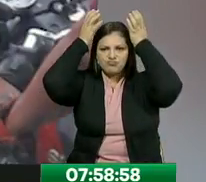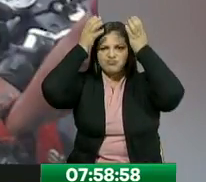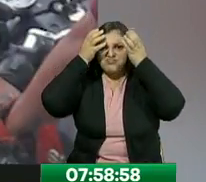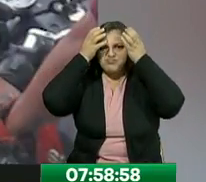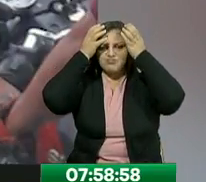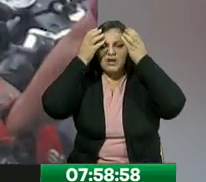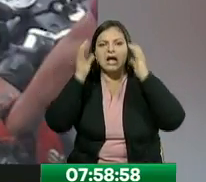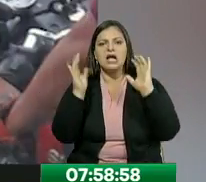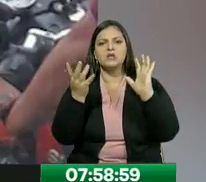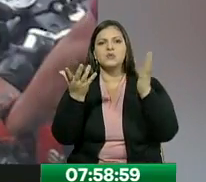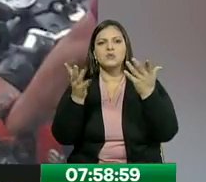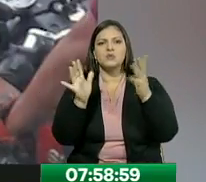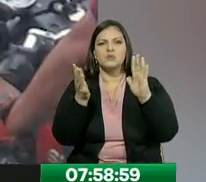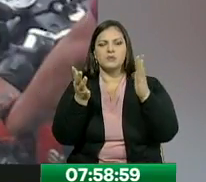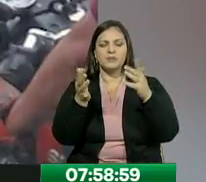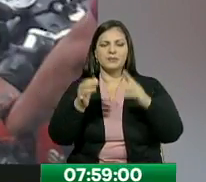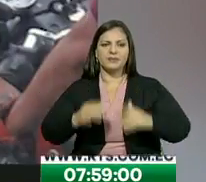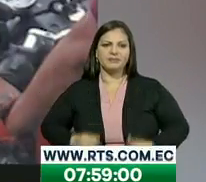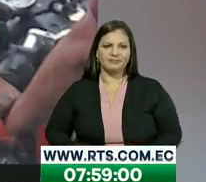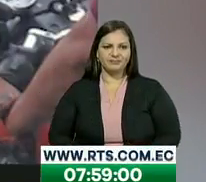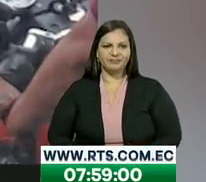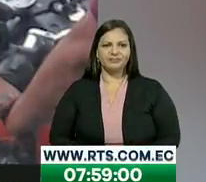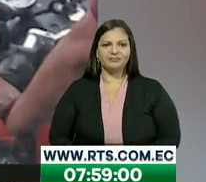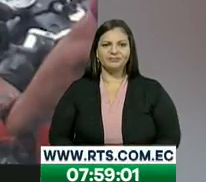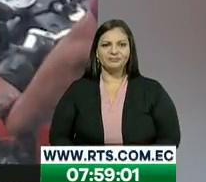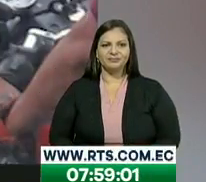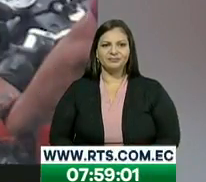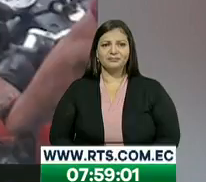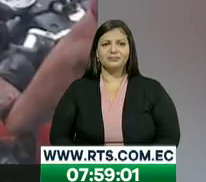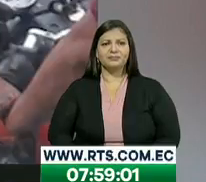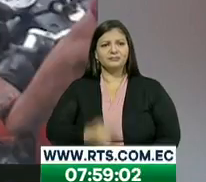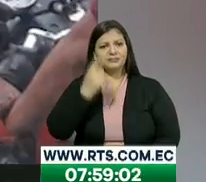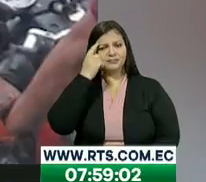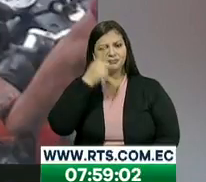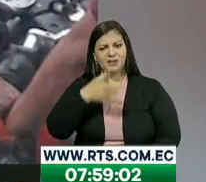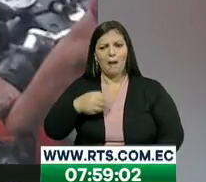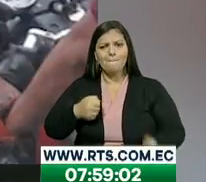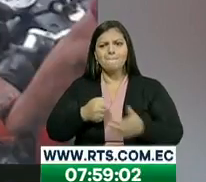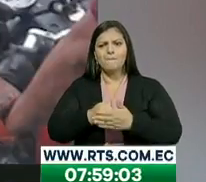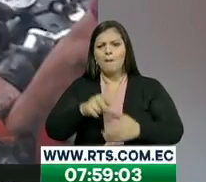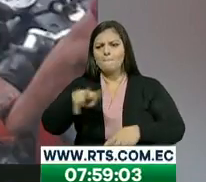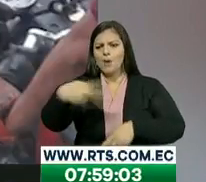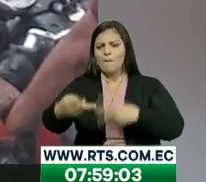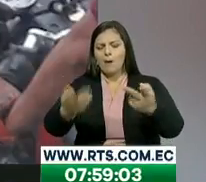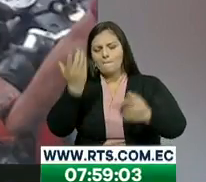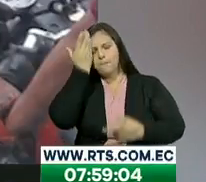como el acompañante en esa moto, ¿no? Poniendo en riesgo su vida, exponiéndose.